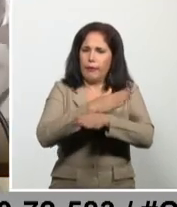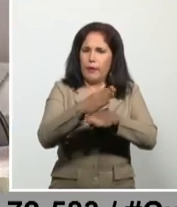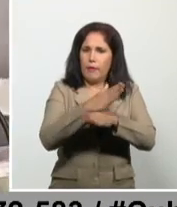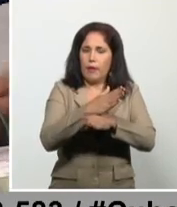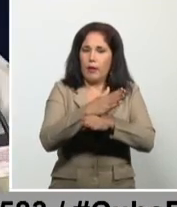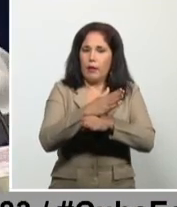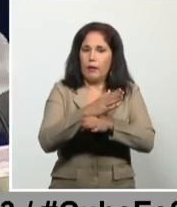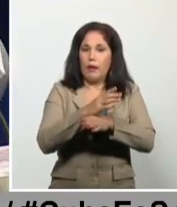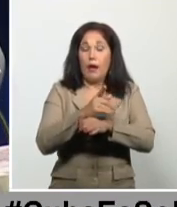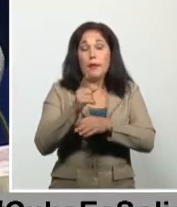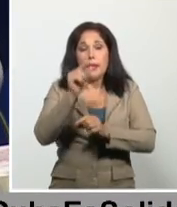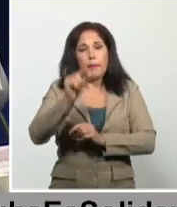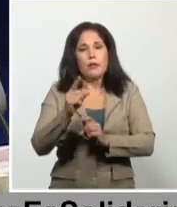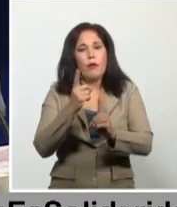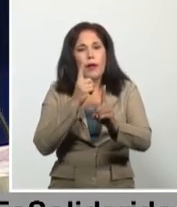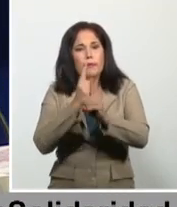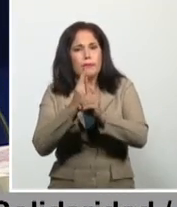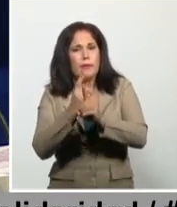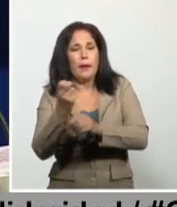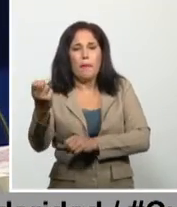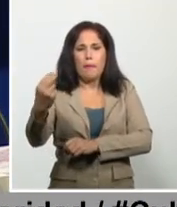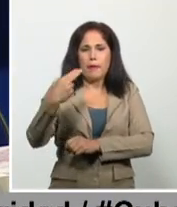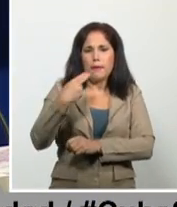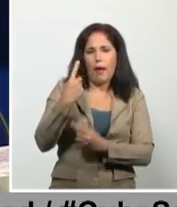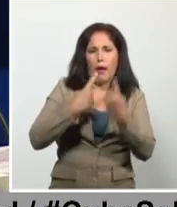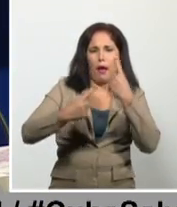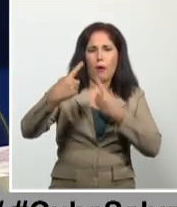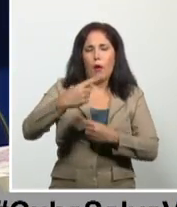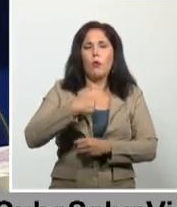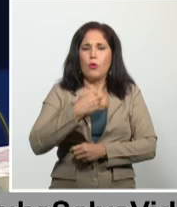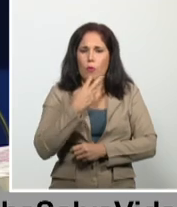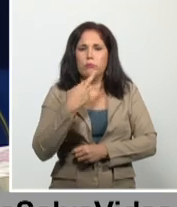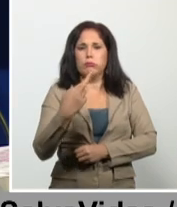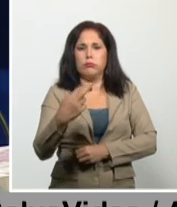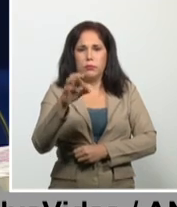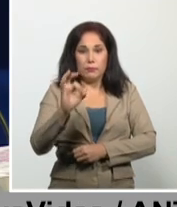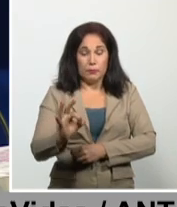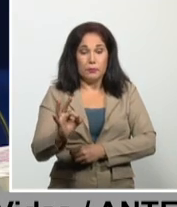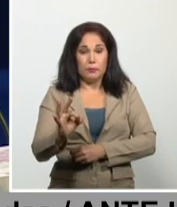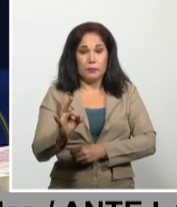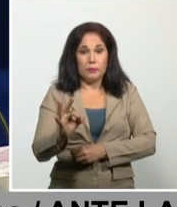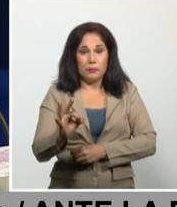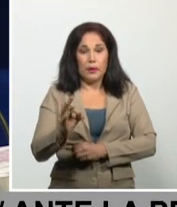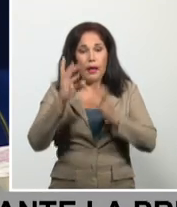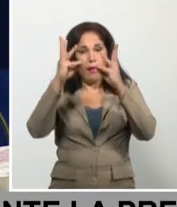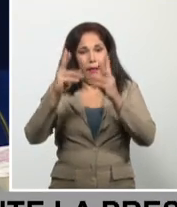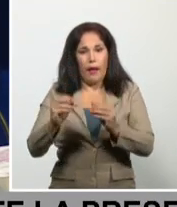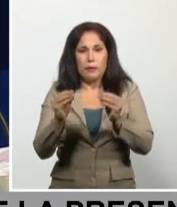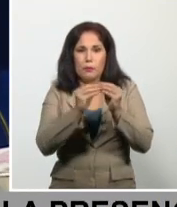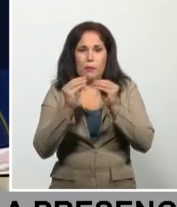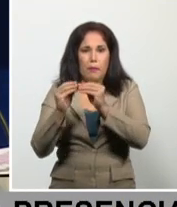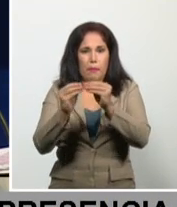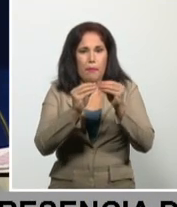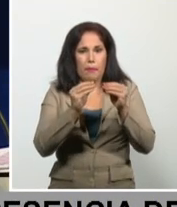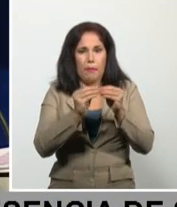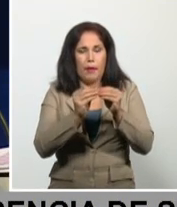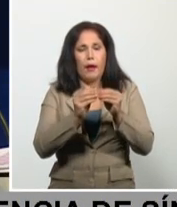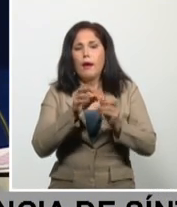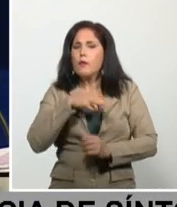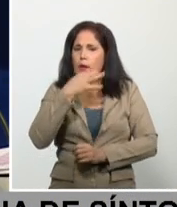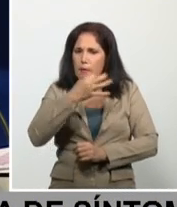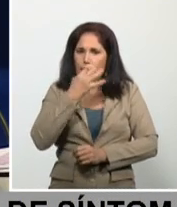llegado, se me acercan las personas, me envían mensajes en relación con los gatos y la transmisión. Yo creo que ese tema yo lo abordé